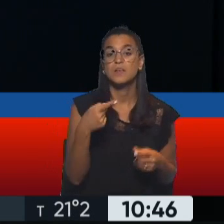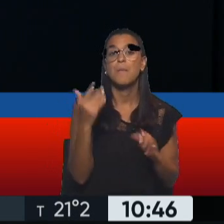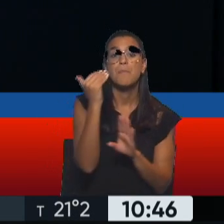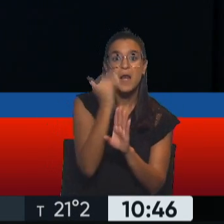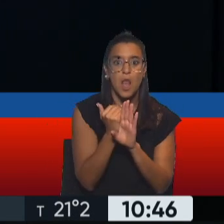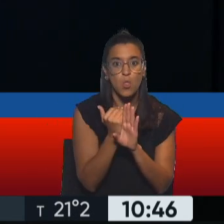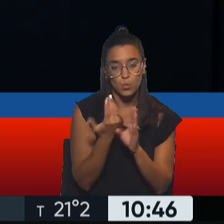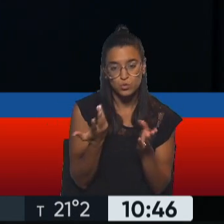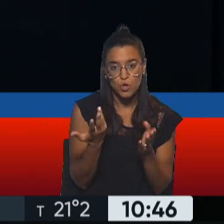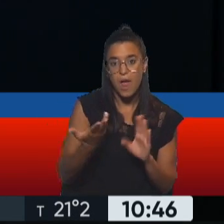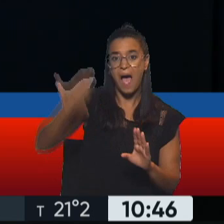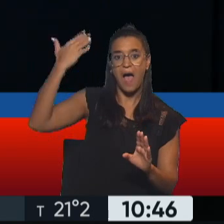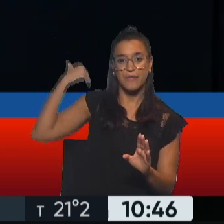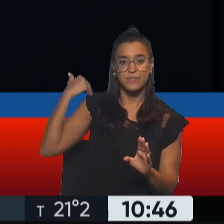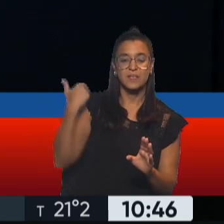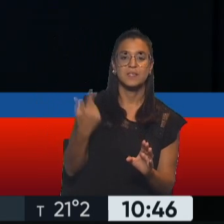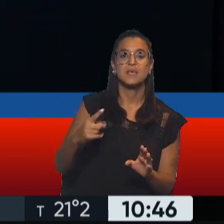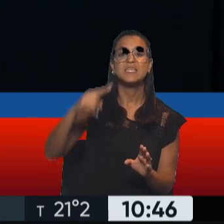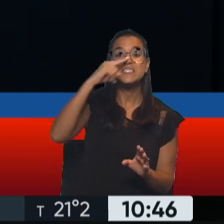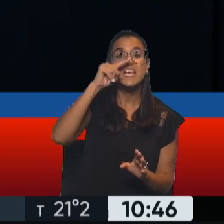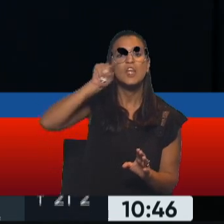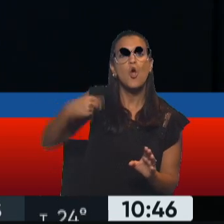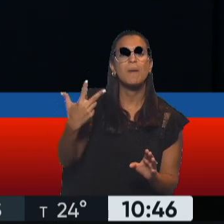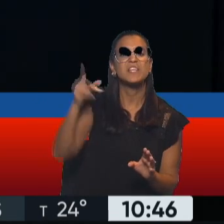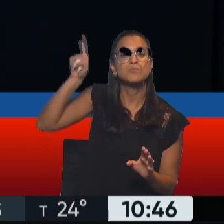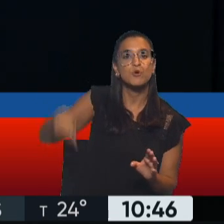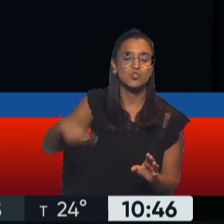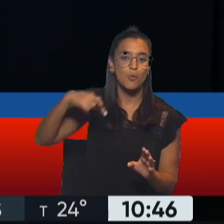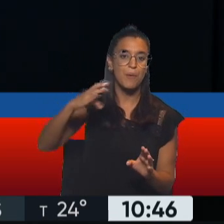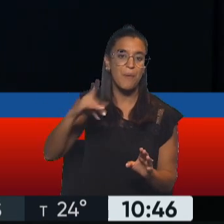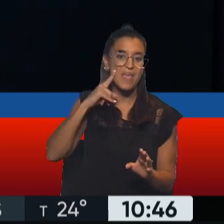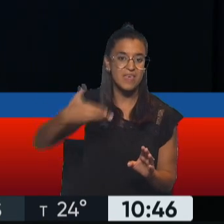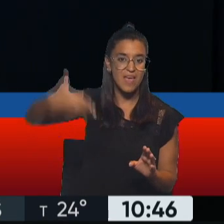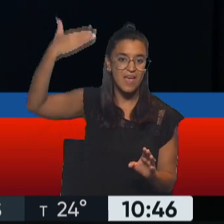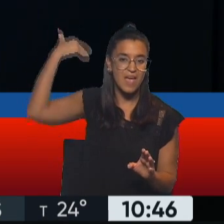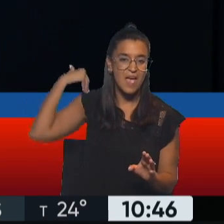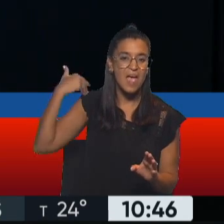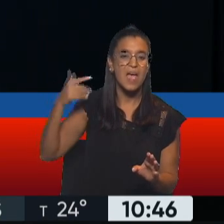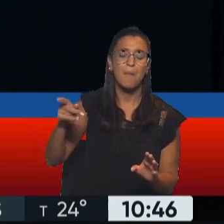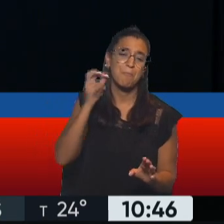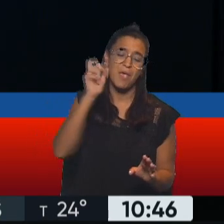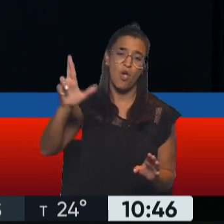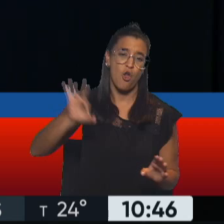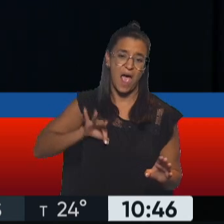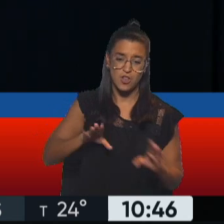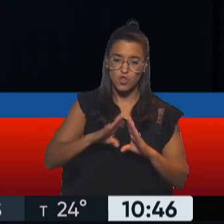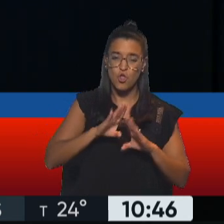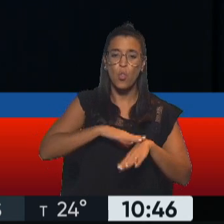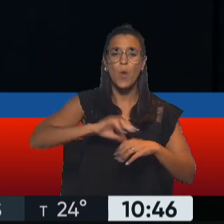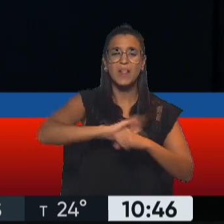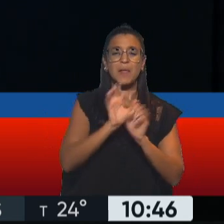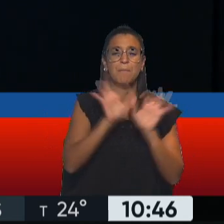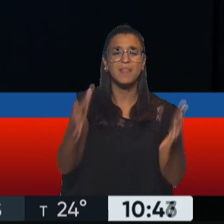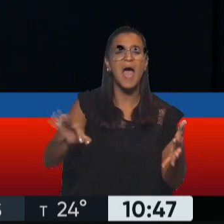reducción sustancial con respecto a los 7,3 puntos del Producto de Financiamiento Monetario que se dio en el peor año de la pandemia, que